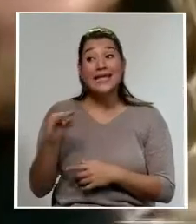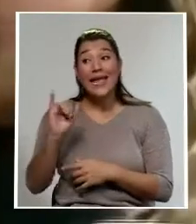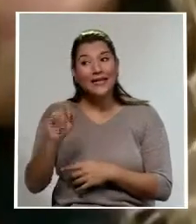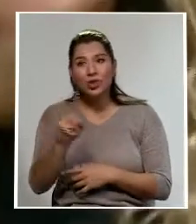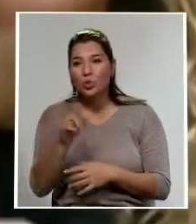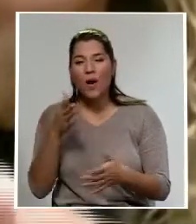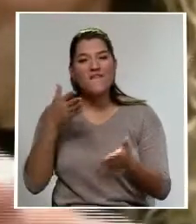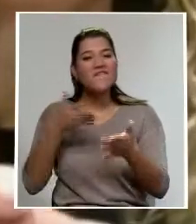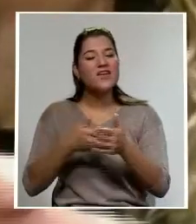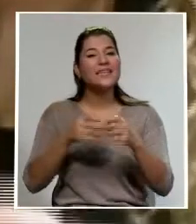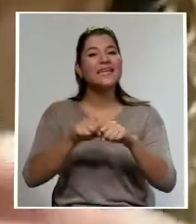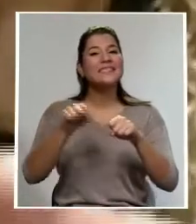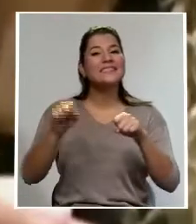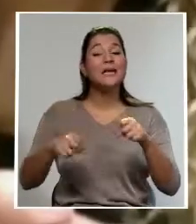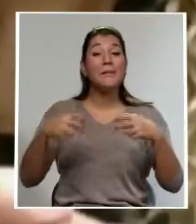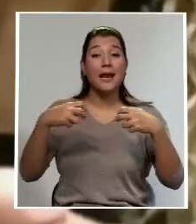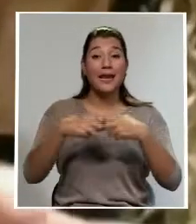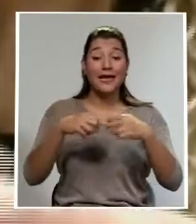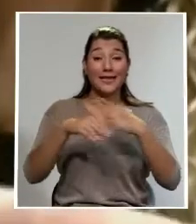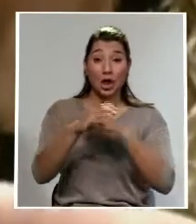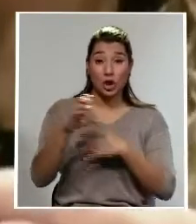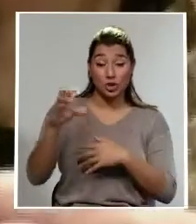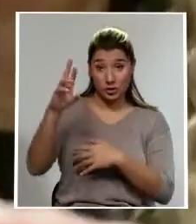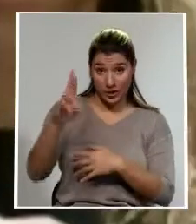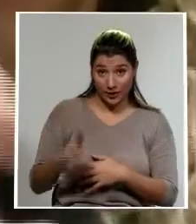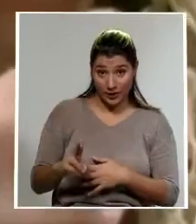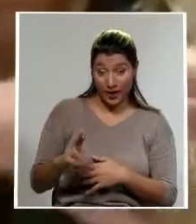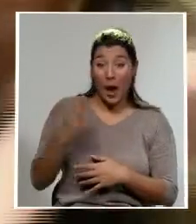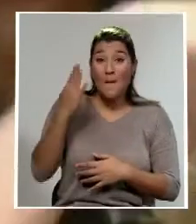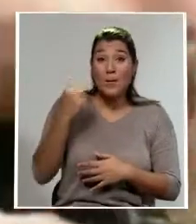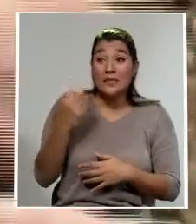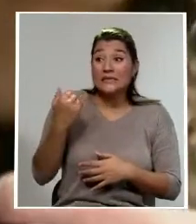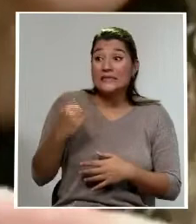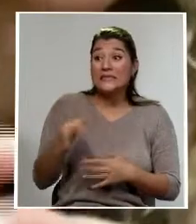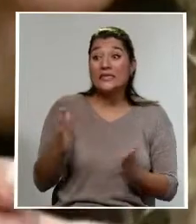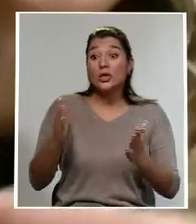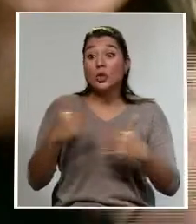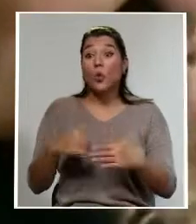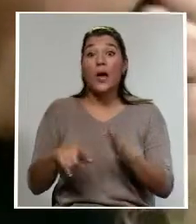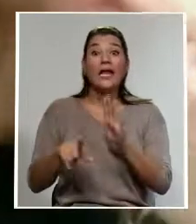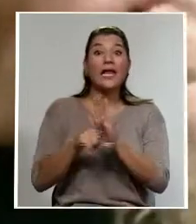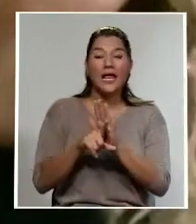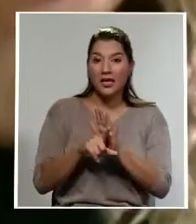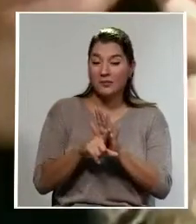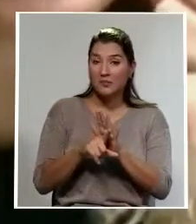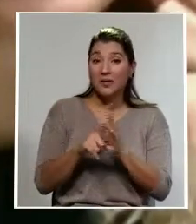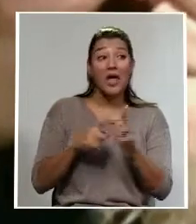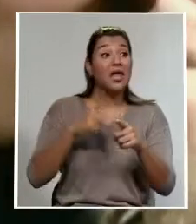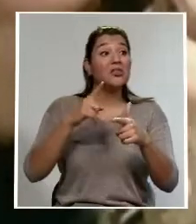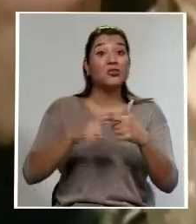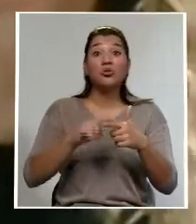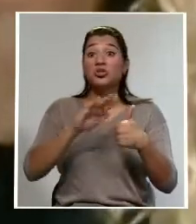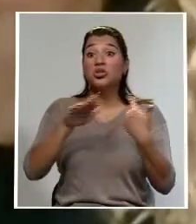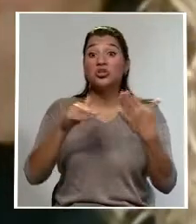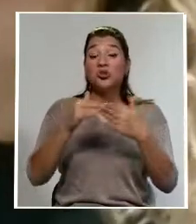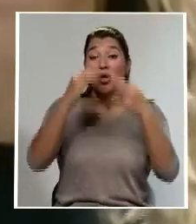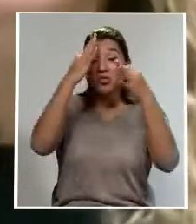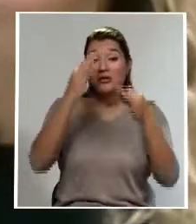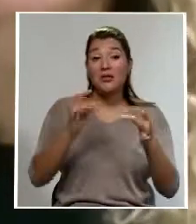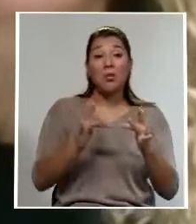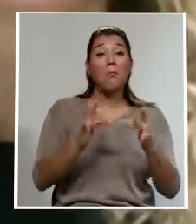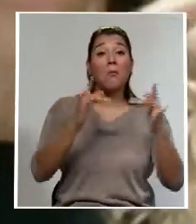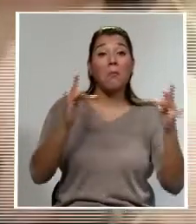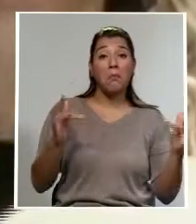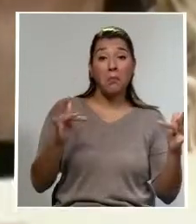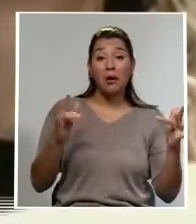qué? Porque si yo no regulo la actividad y todo el mundo se desconecta, los que quedamos conectados vamos a tener que asumir